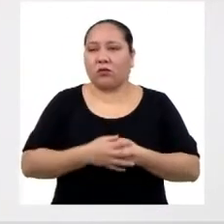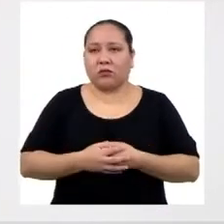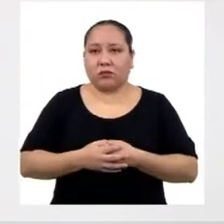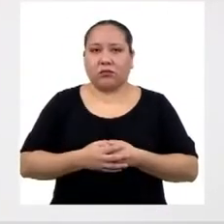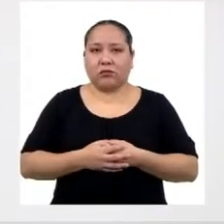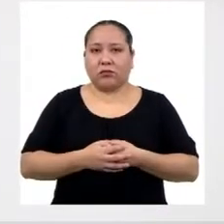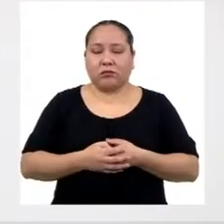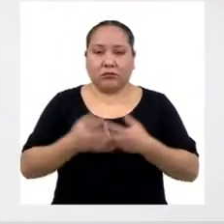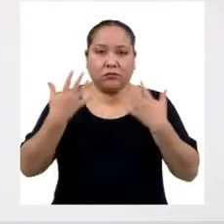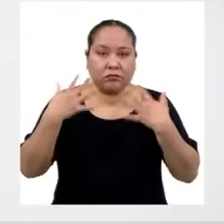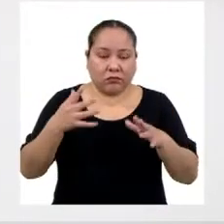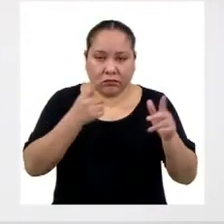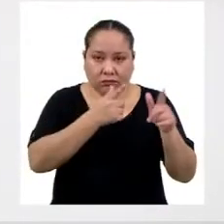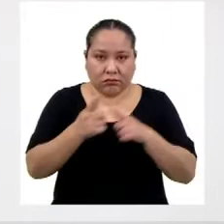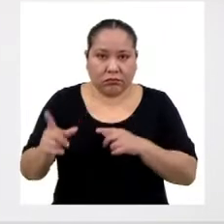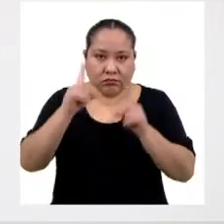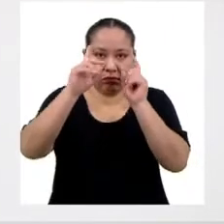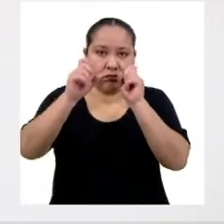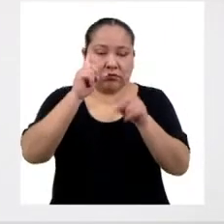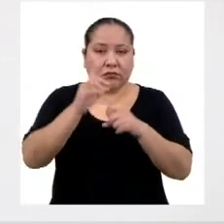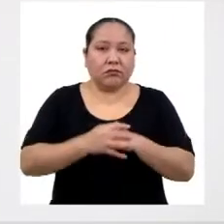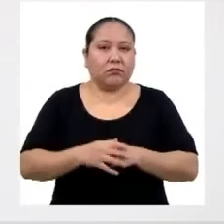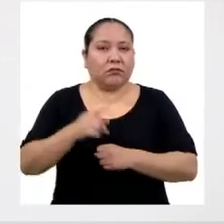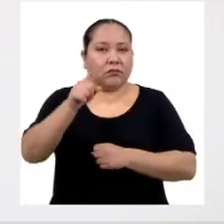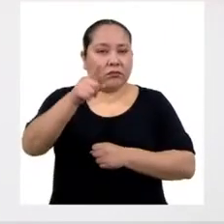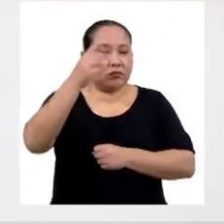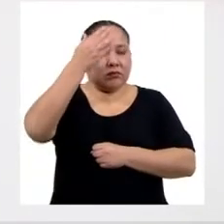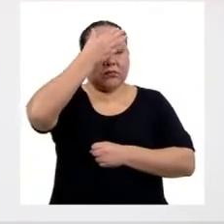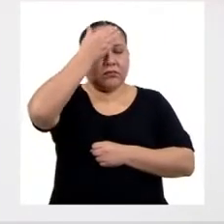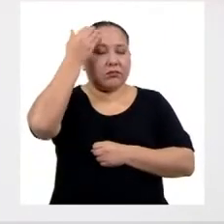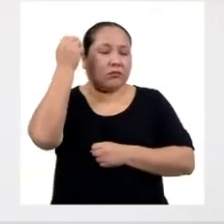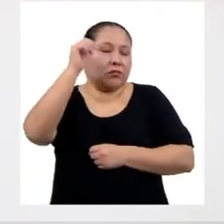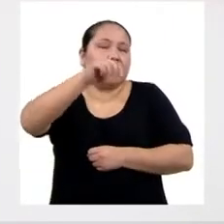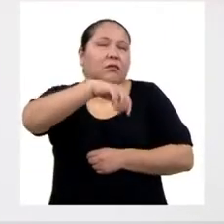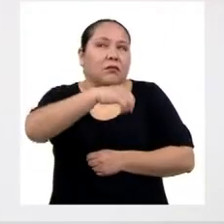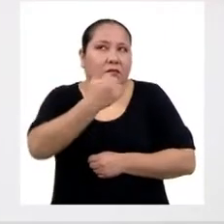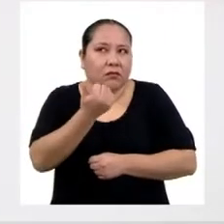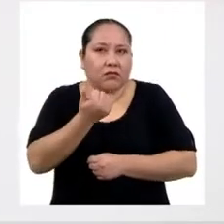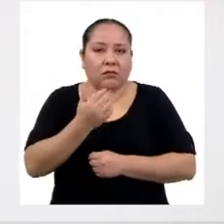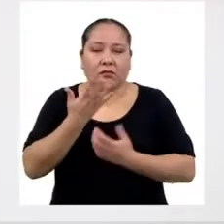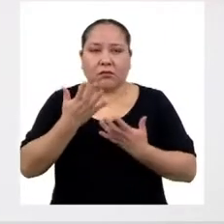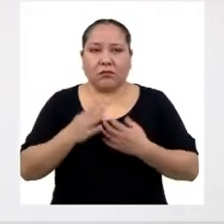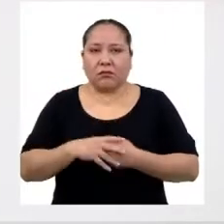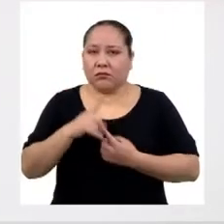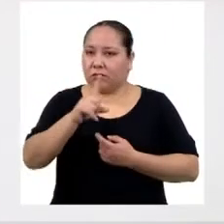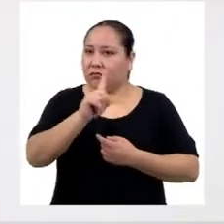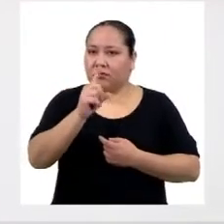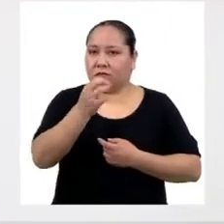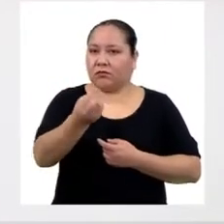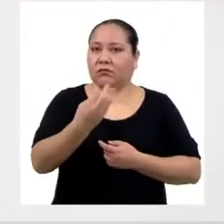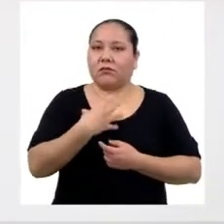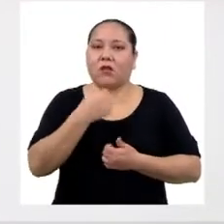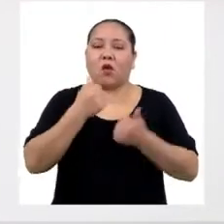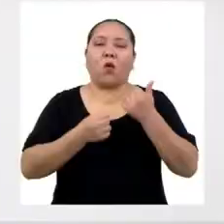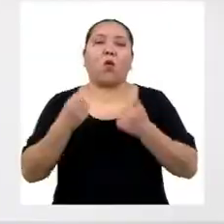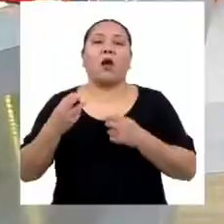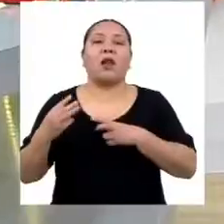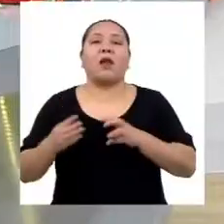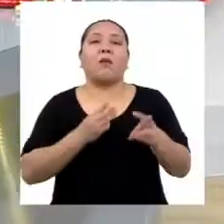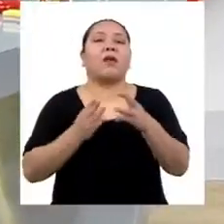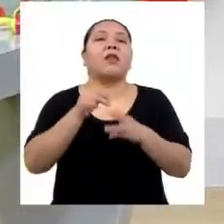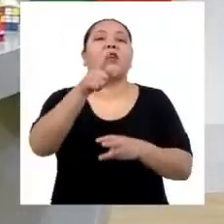Ahora que ya tenemos las preguntas, te has olvidado de otra cosa. No me has dicho qué método vas a